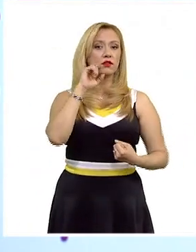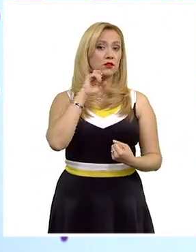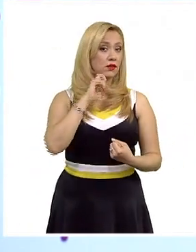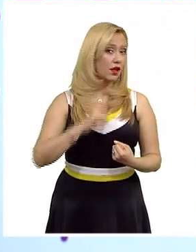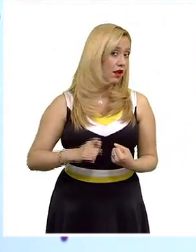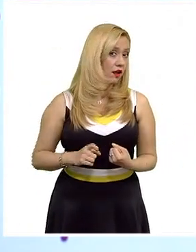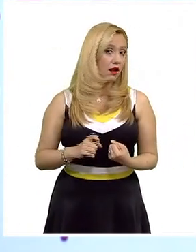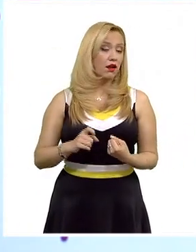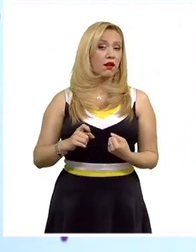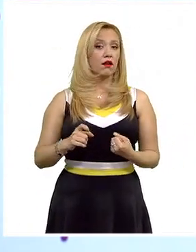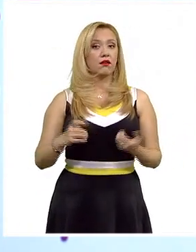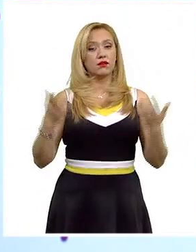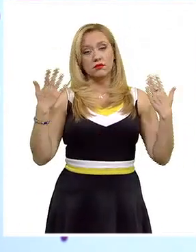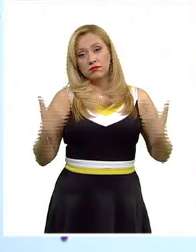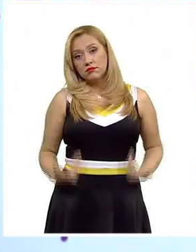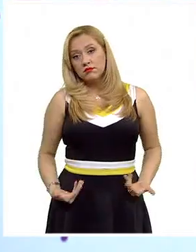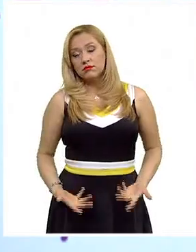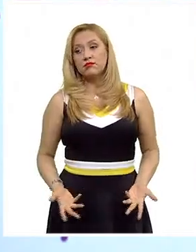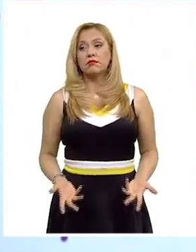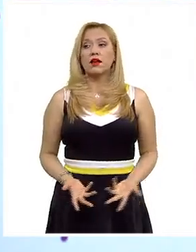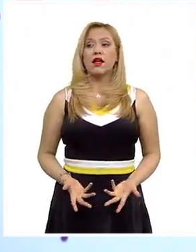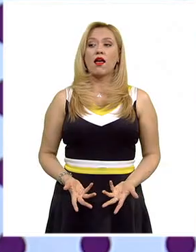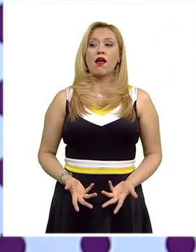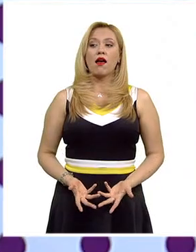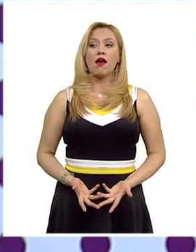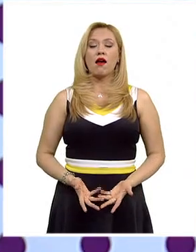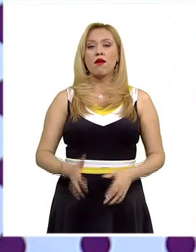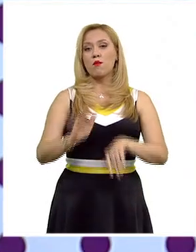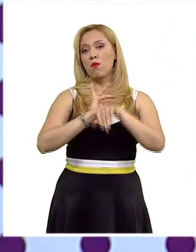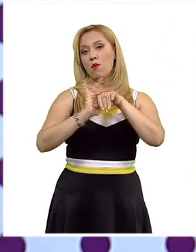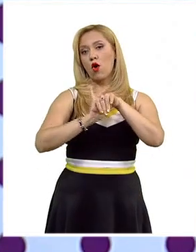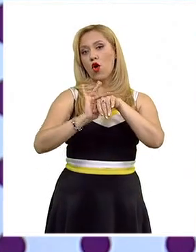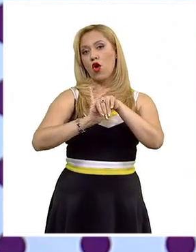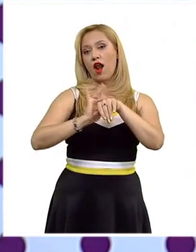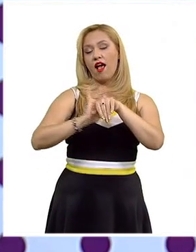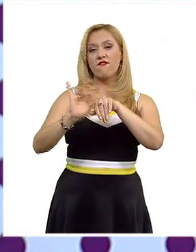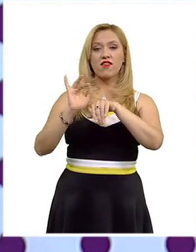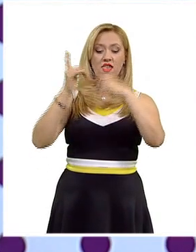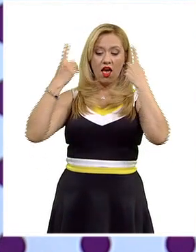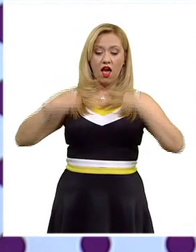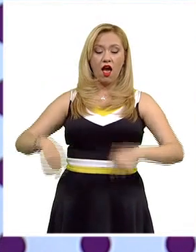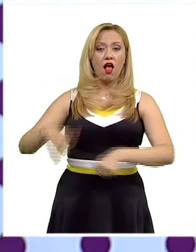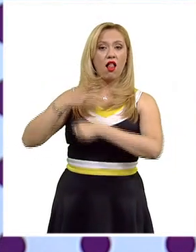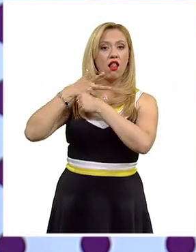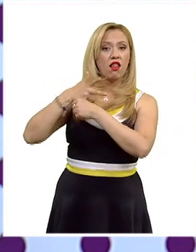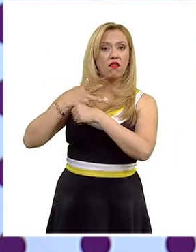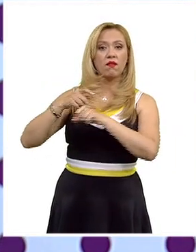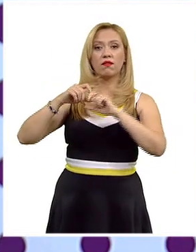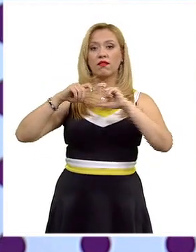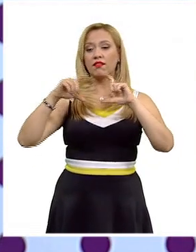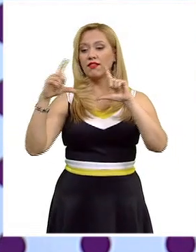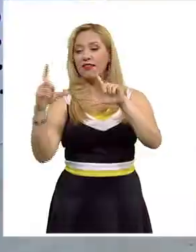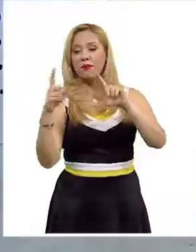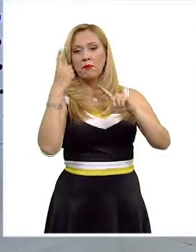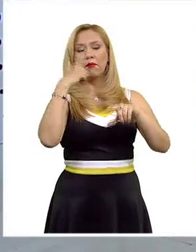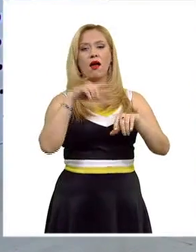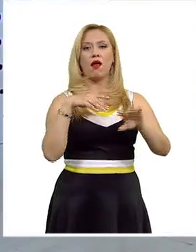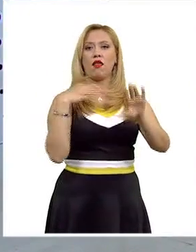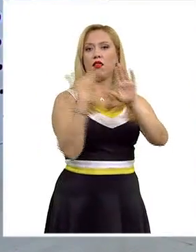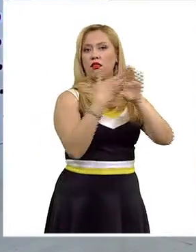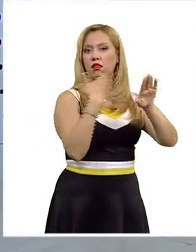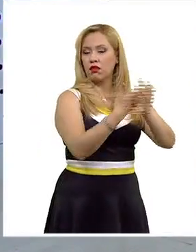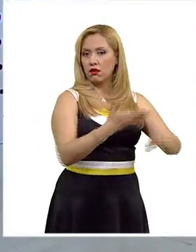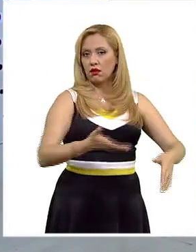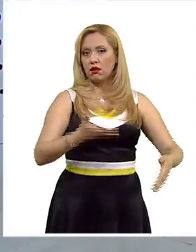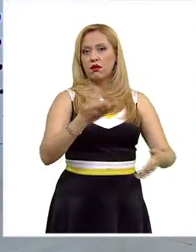estén relacionadas con ellas, quiera exhibir pornografía en los lugares de trabajo con el propósito de ofenderlas,